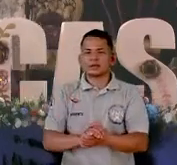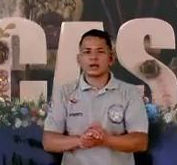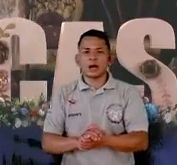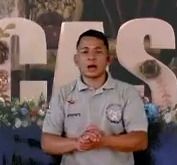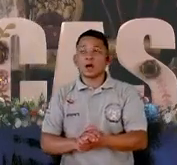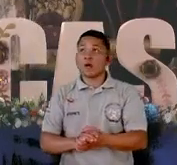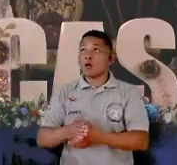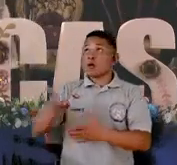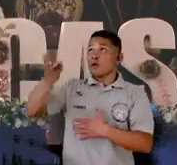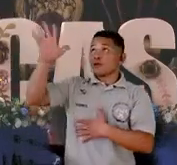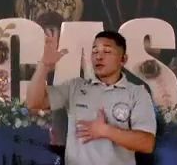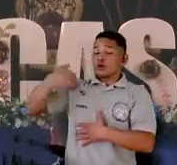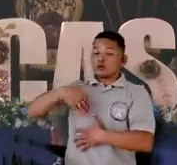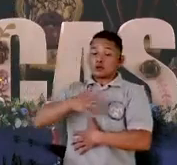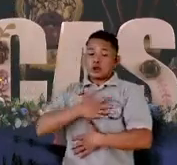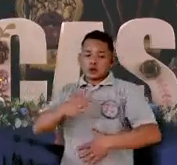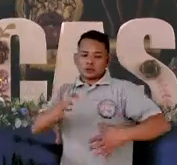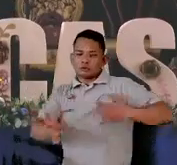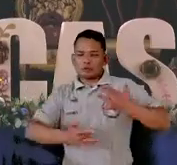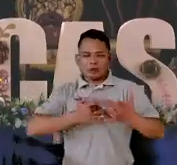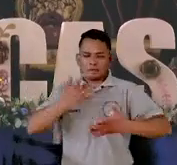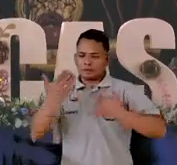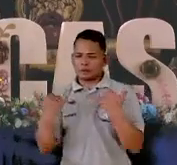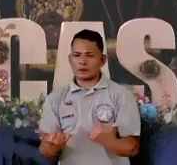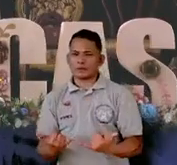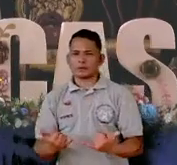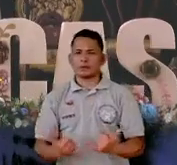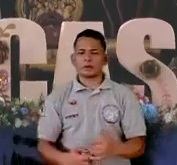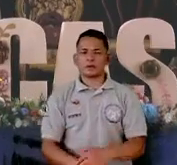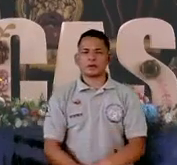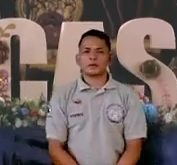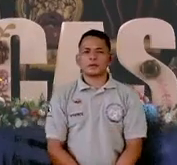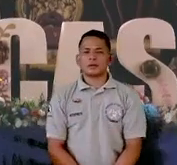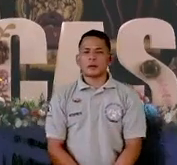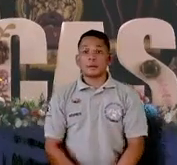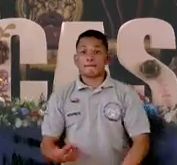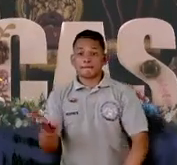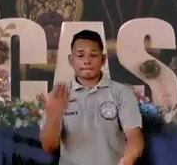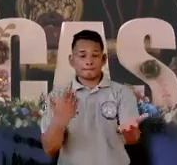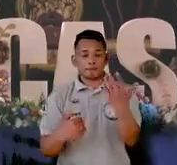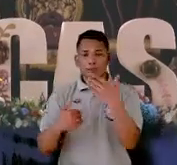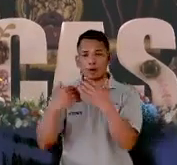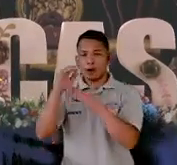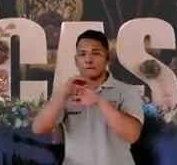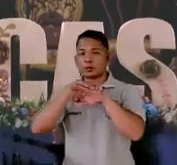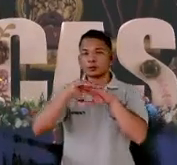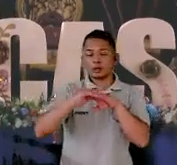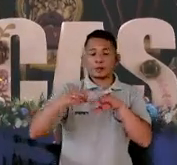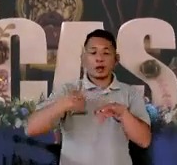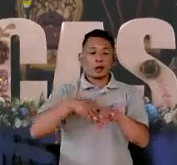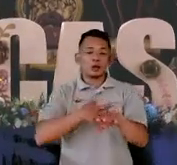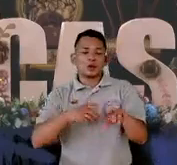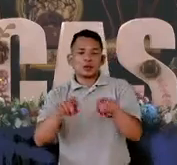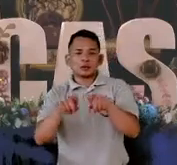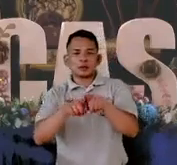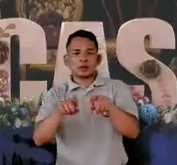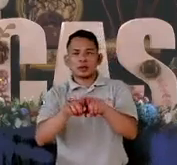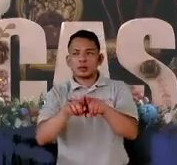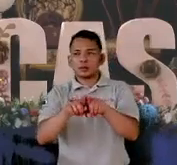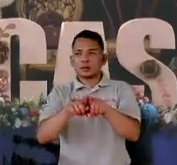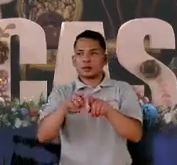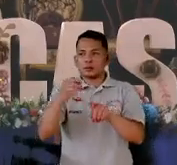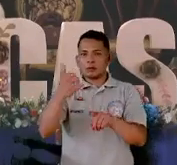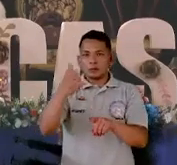que estamos disfrutando en esta hora? Vamos a invitar a nuestra hermana Yolima, ella va a